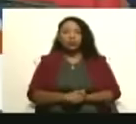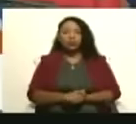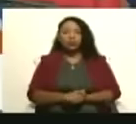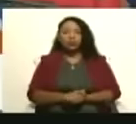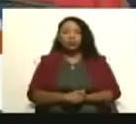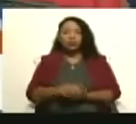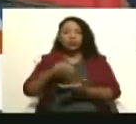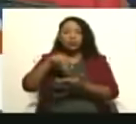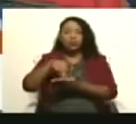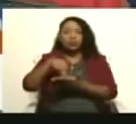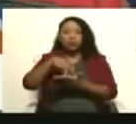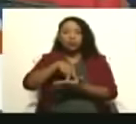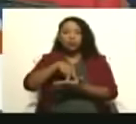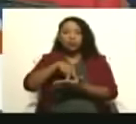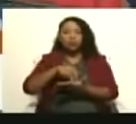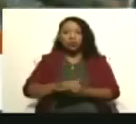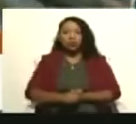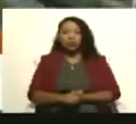distracción.